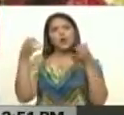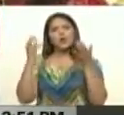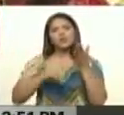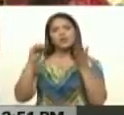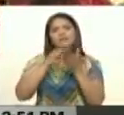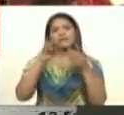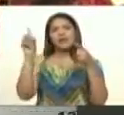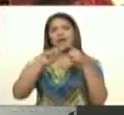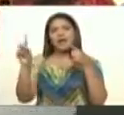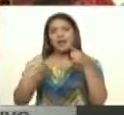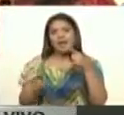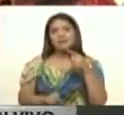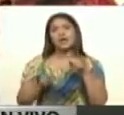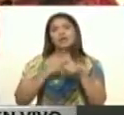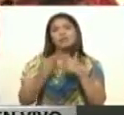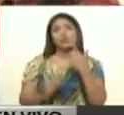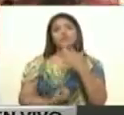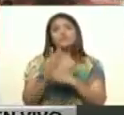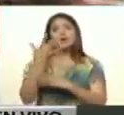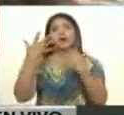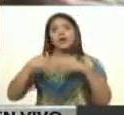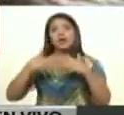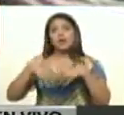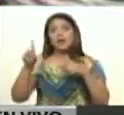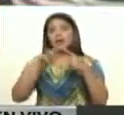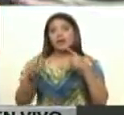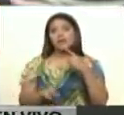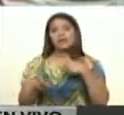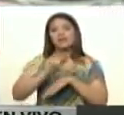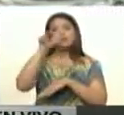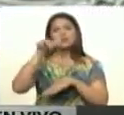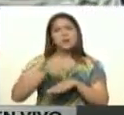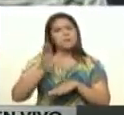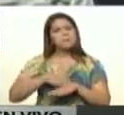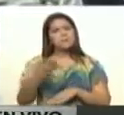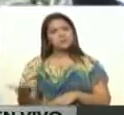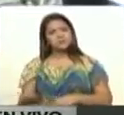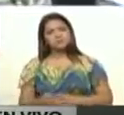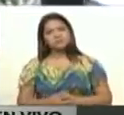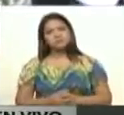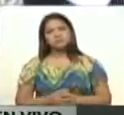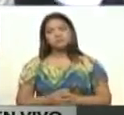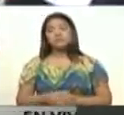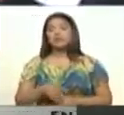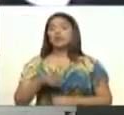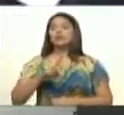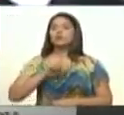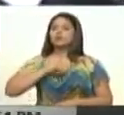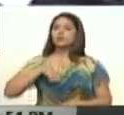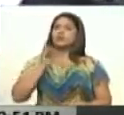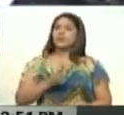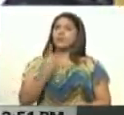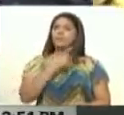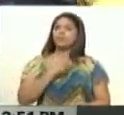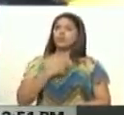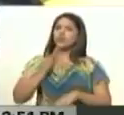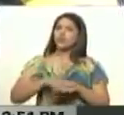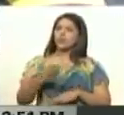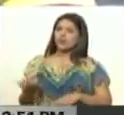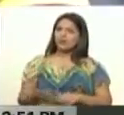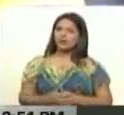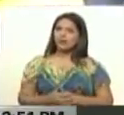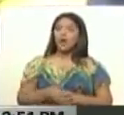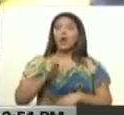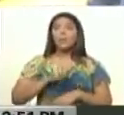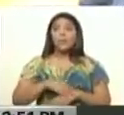eléctrica, y por eso creó la Corporación Eléctrica Nacional. ¿Para qué? Vamos a preguntarnos para qué. Bueno, compañeros,